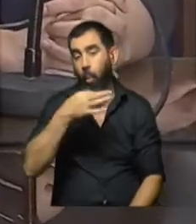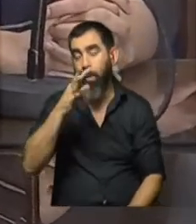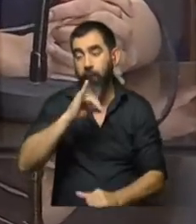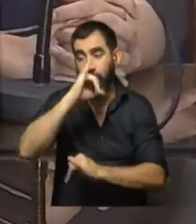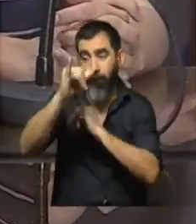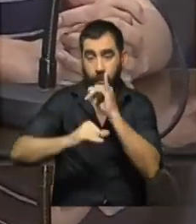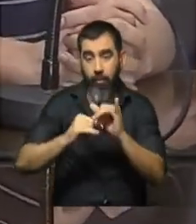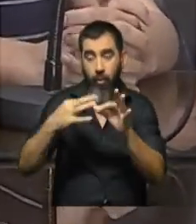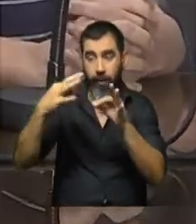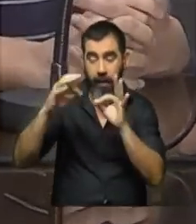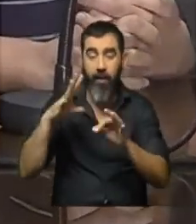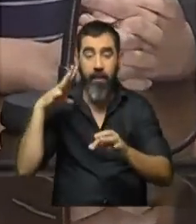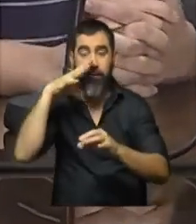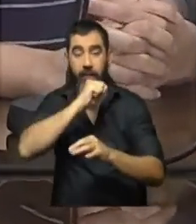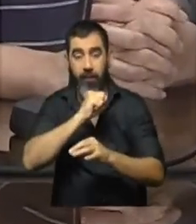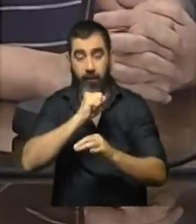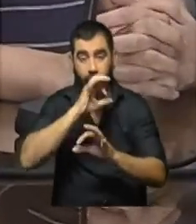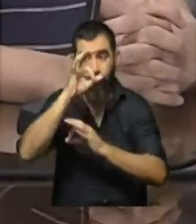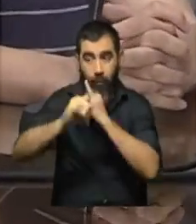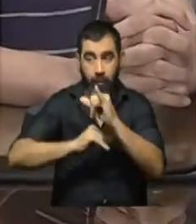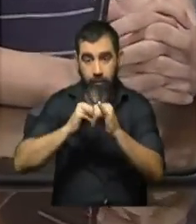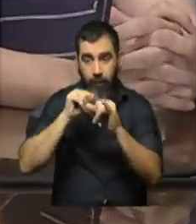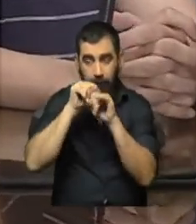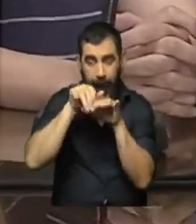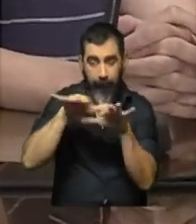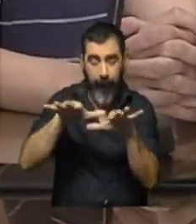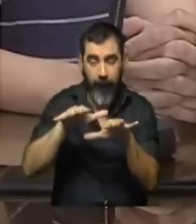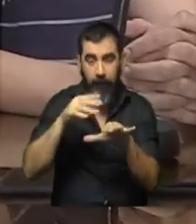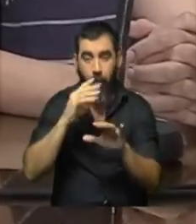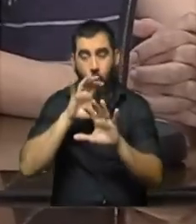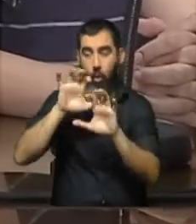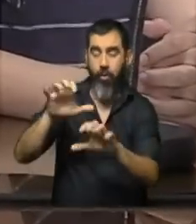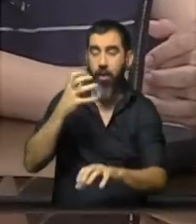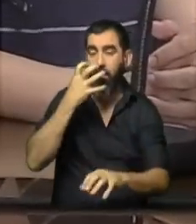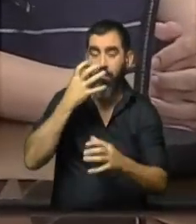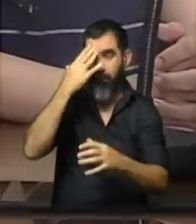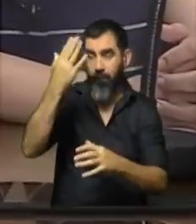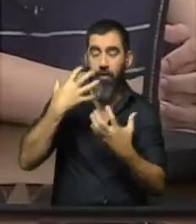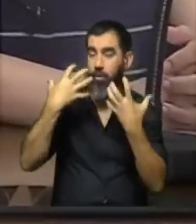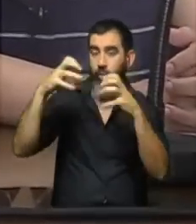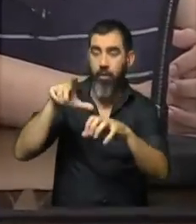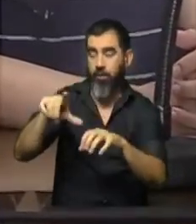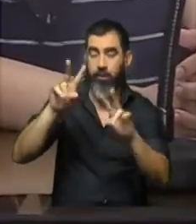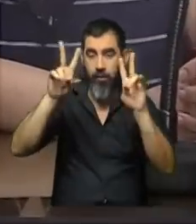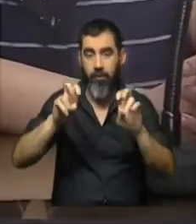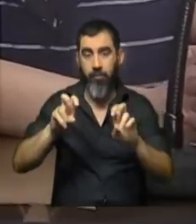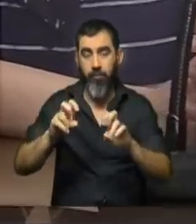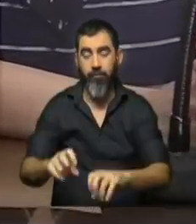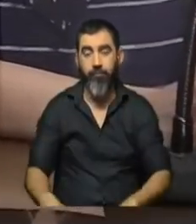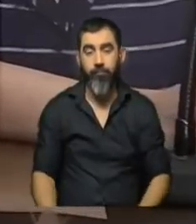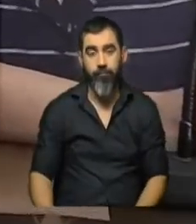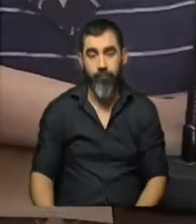información delicada, secreta o reservada es repudiable. El Frente Amplio repudia la filtración de ese tipo de